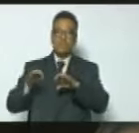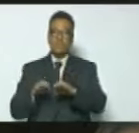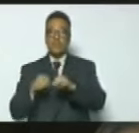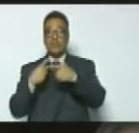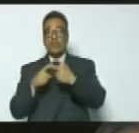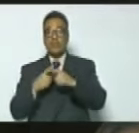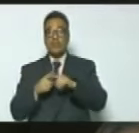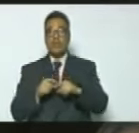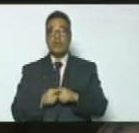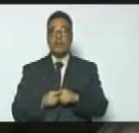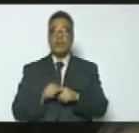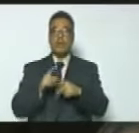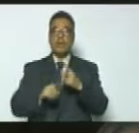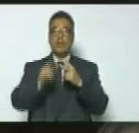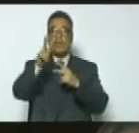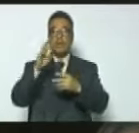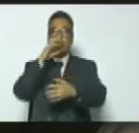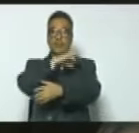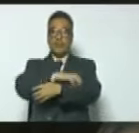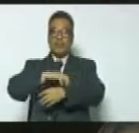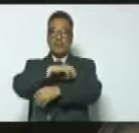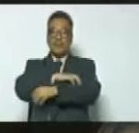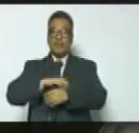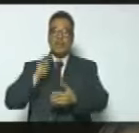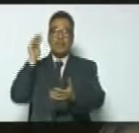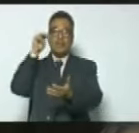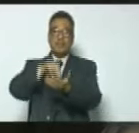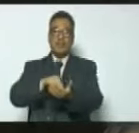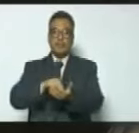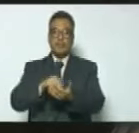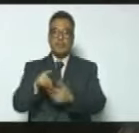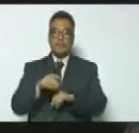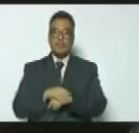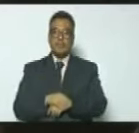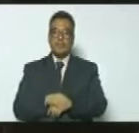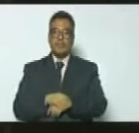entre otros, dos de los Tigres de Aragua.